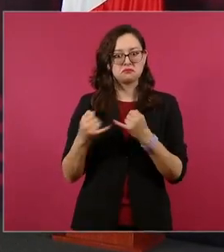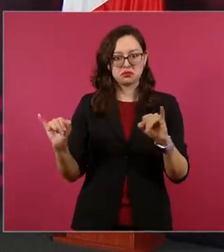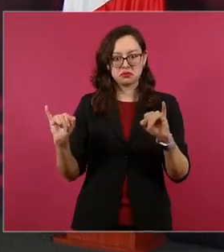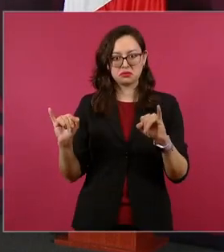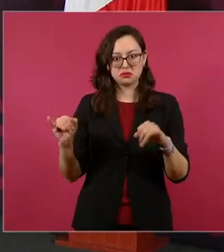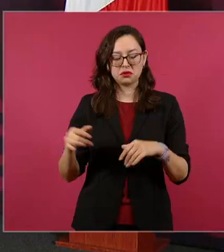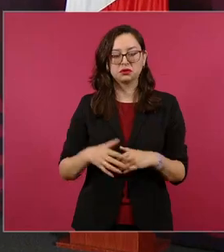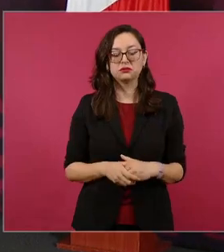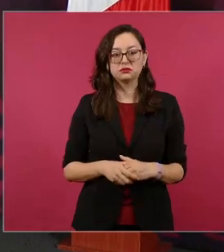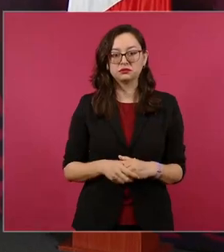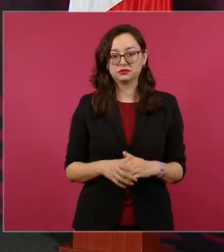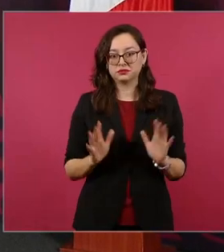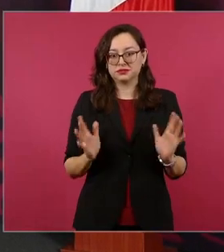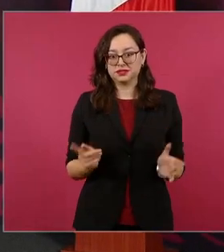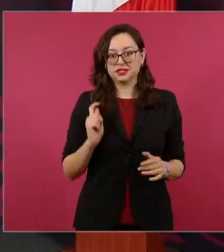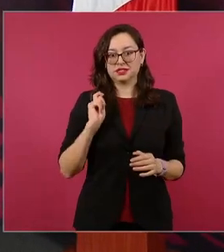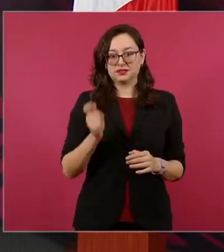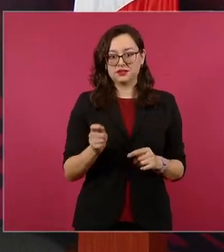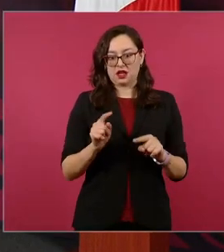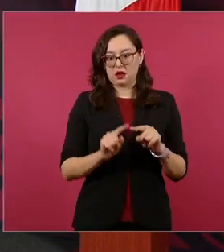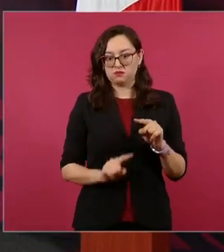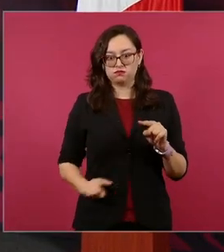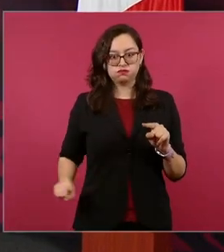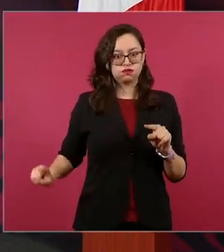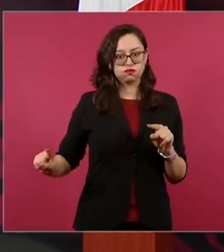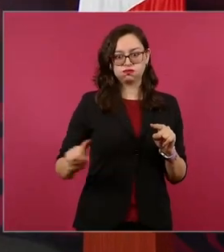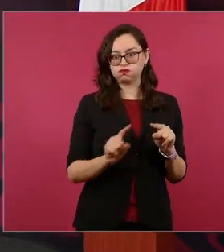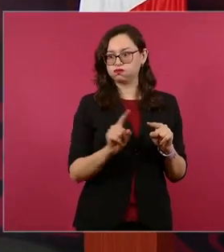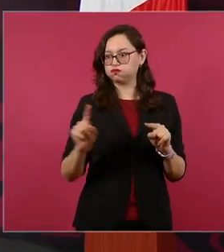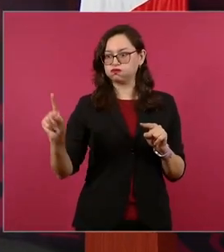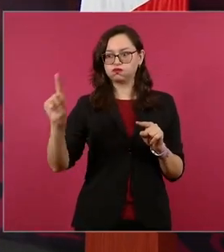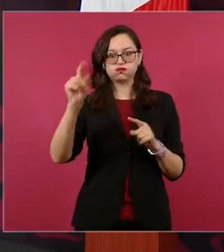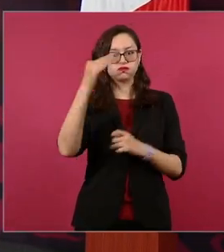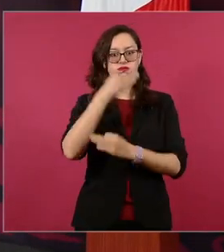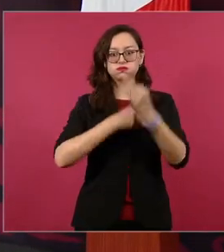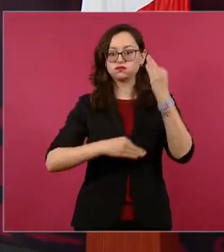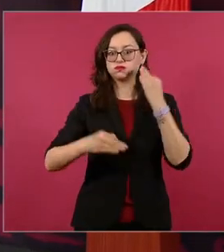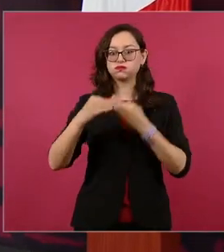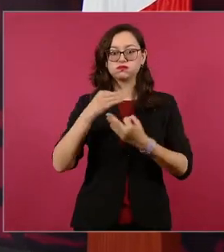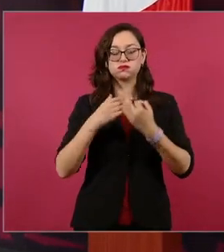del Istmo de Tehuantepec, también modernizado,